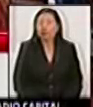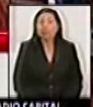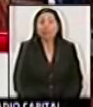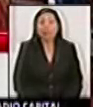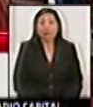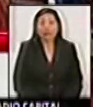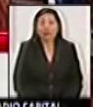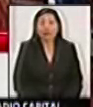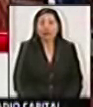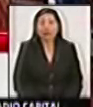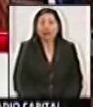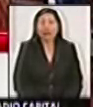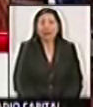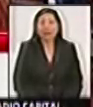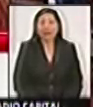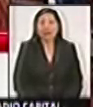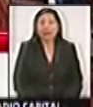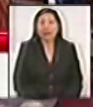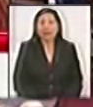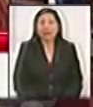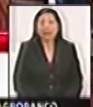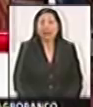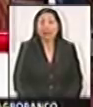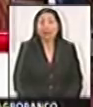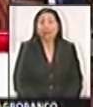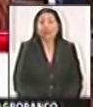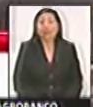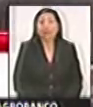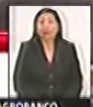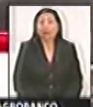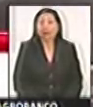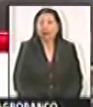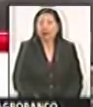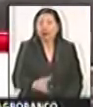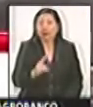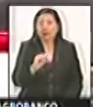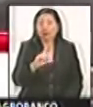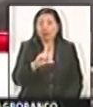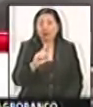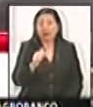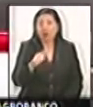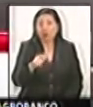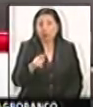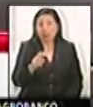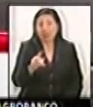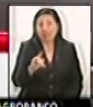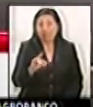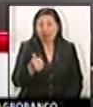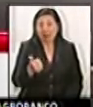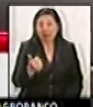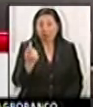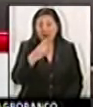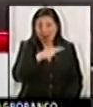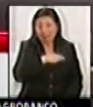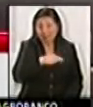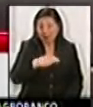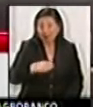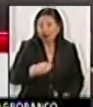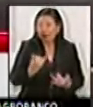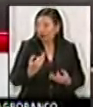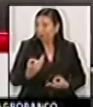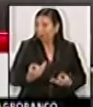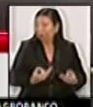Presidente, a través suyo al congresista César Villanueva, Premier, este